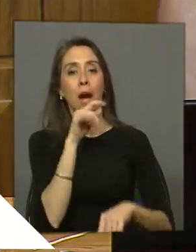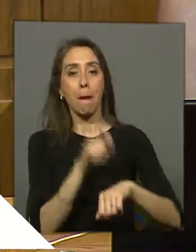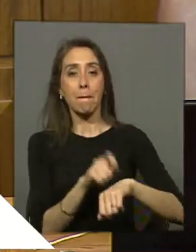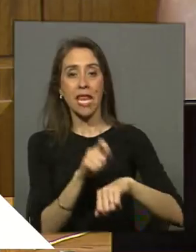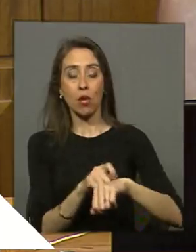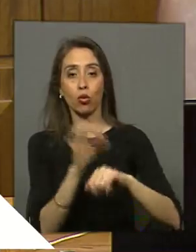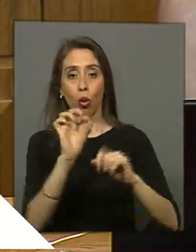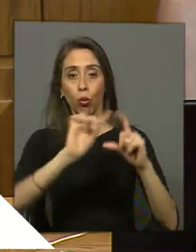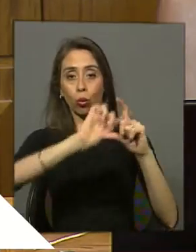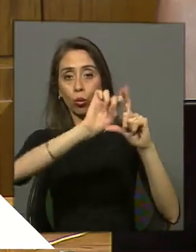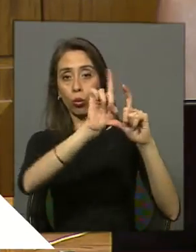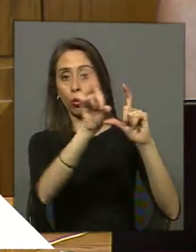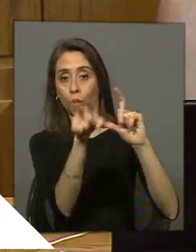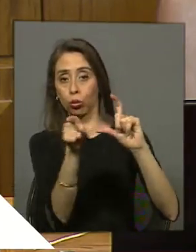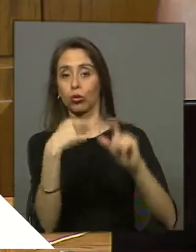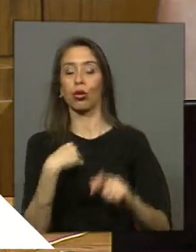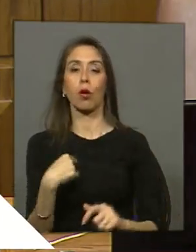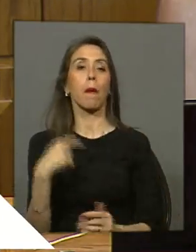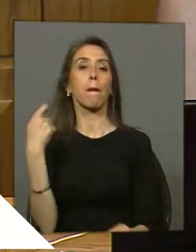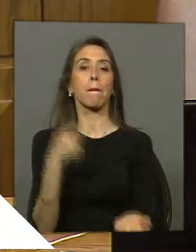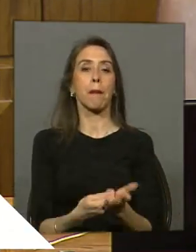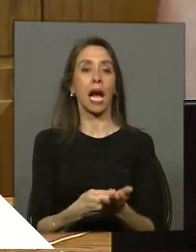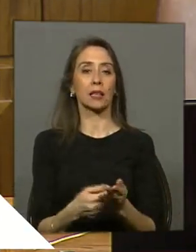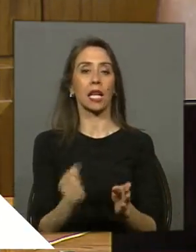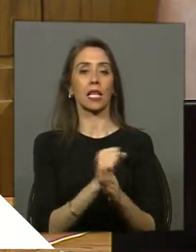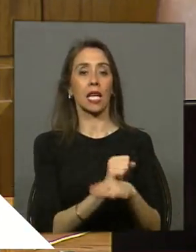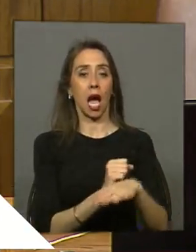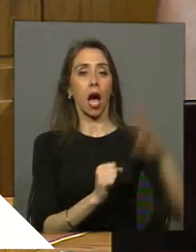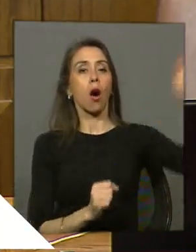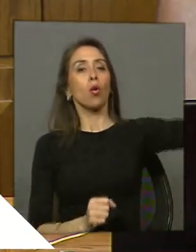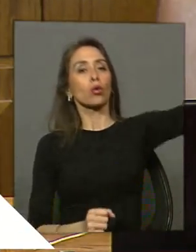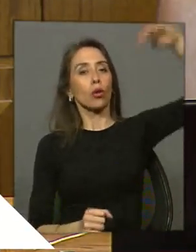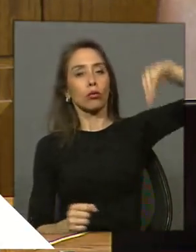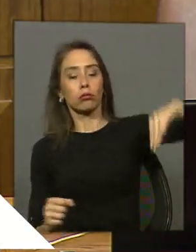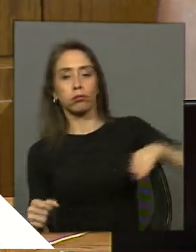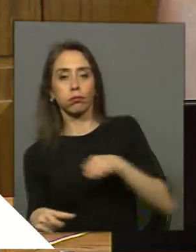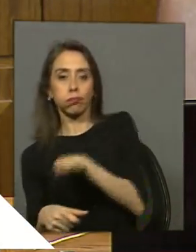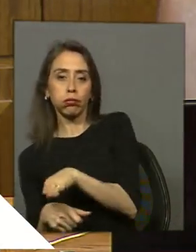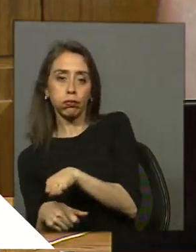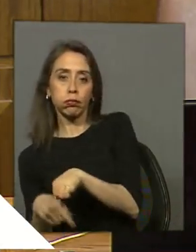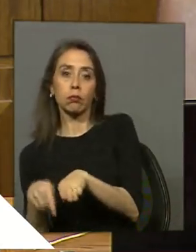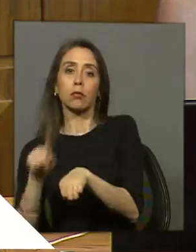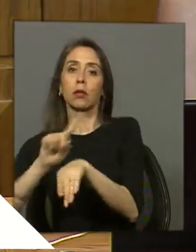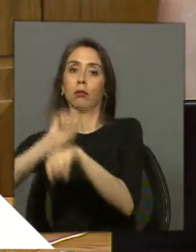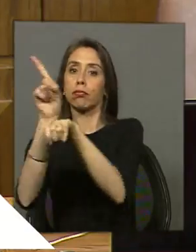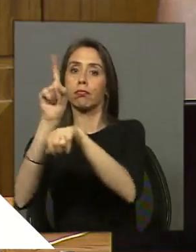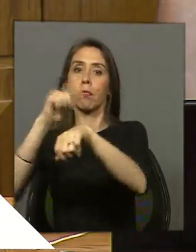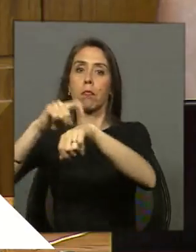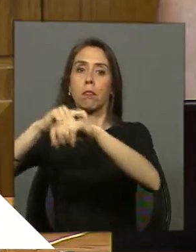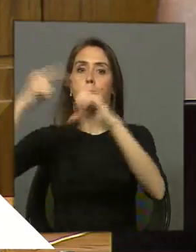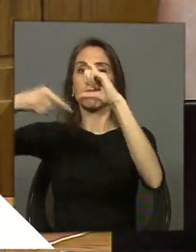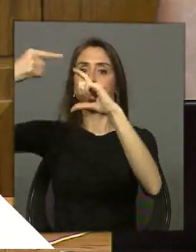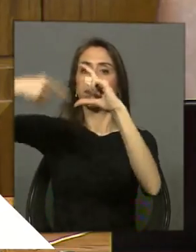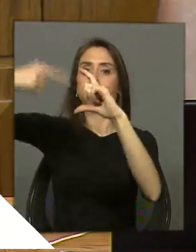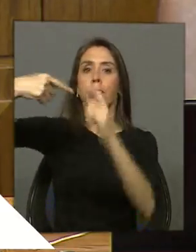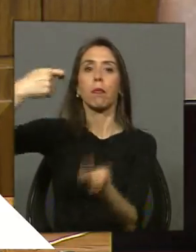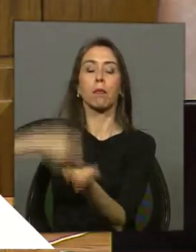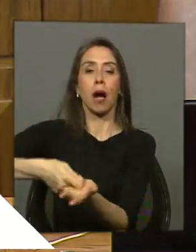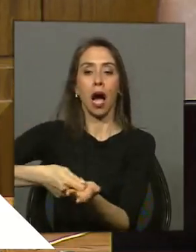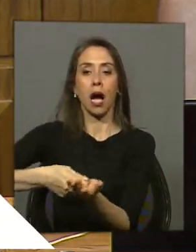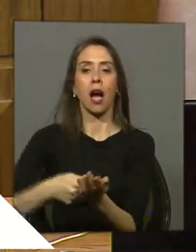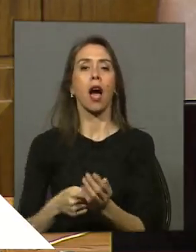consumidor debe pagar desde el ingreso del establecimiento y por eso pienso que esta propuesta de la mixta